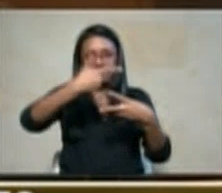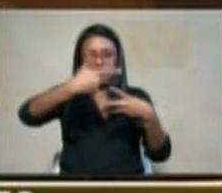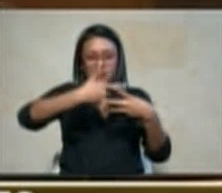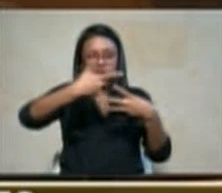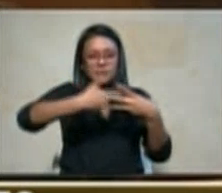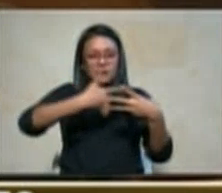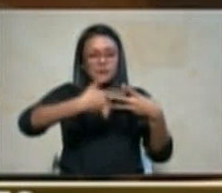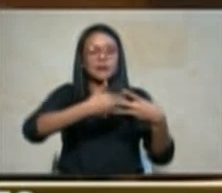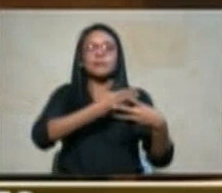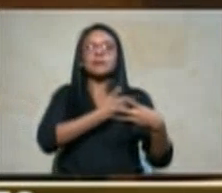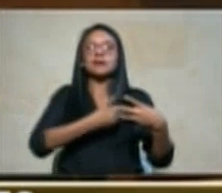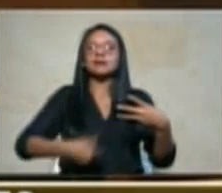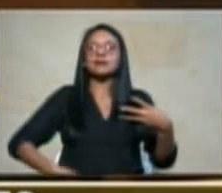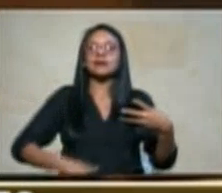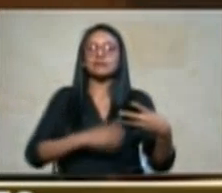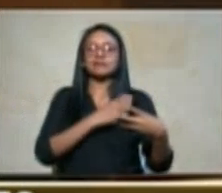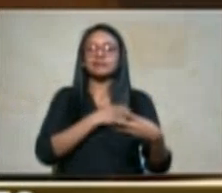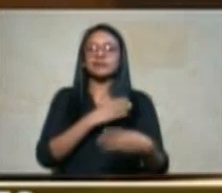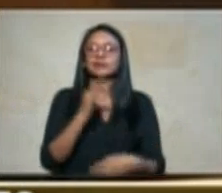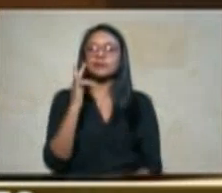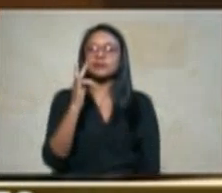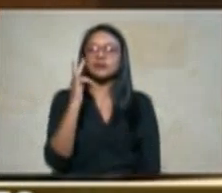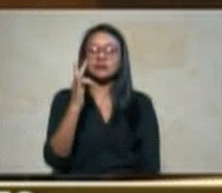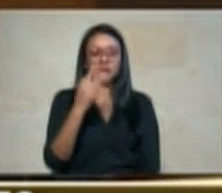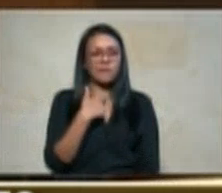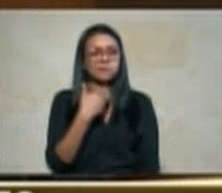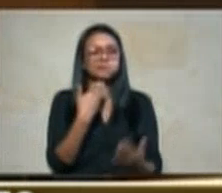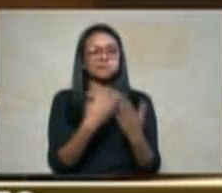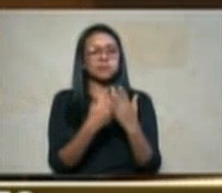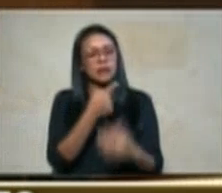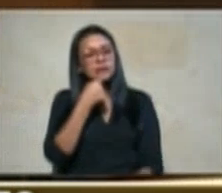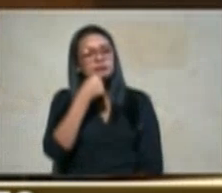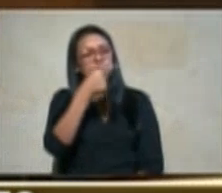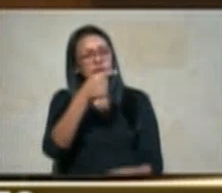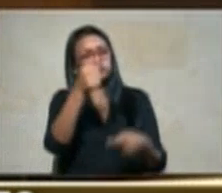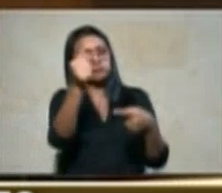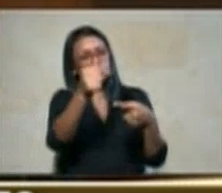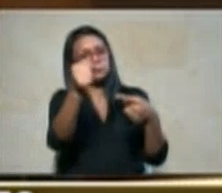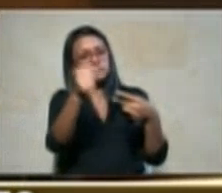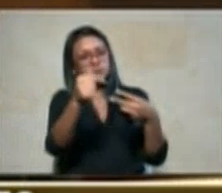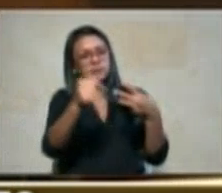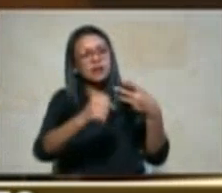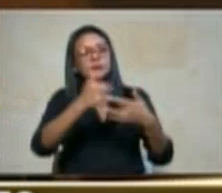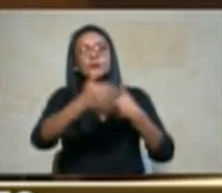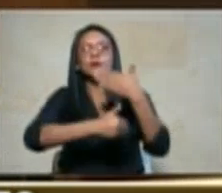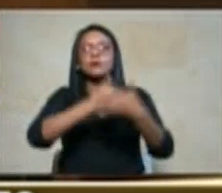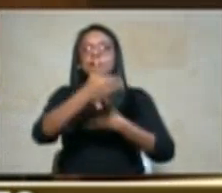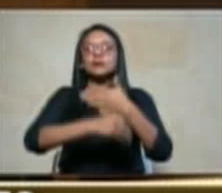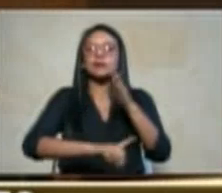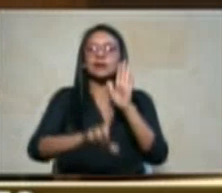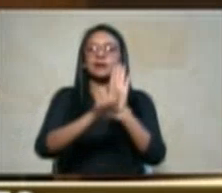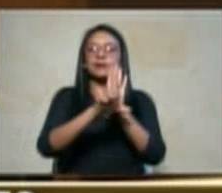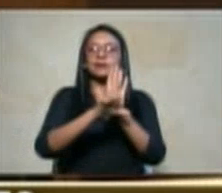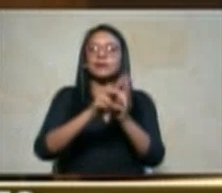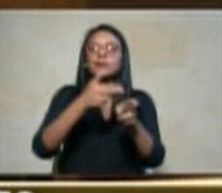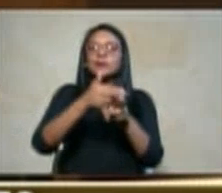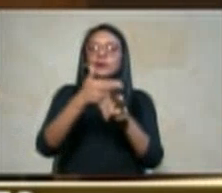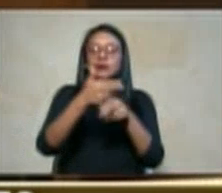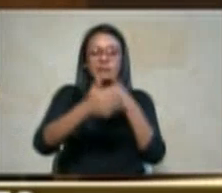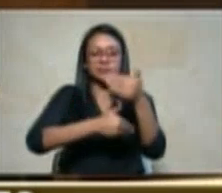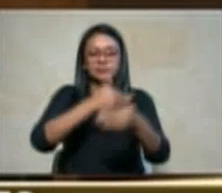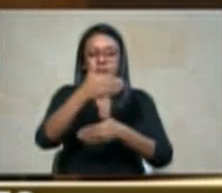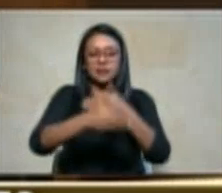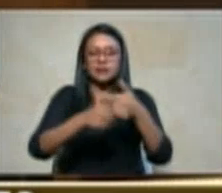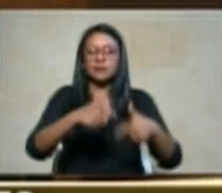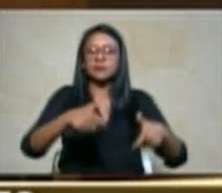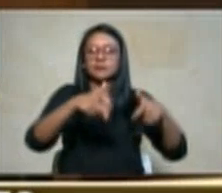presidente de buena fe, y soy testigo, el presidente Uribe, le hizo a los trámites legislativos que se venían adelantando en